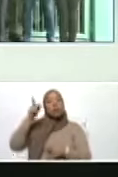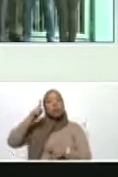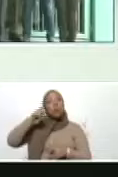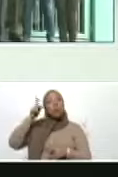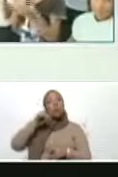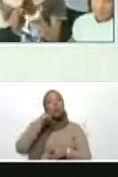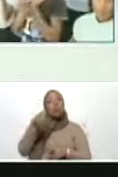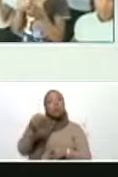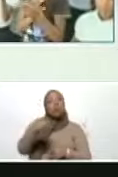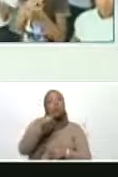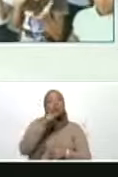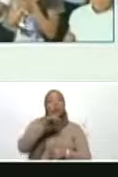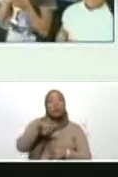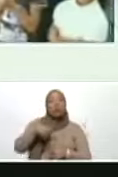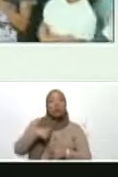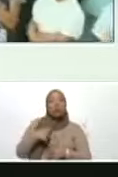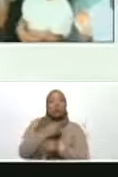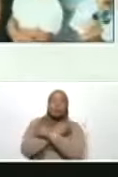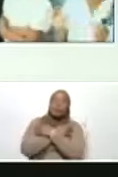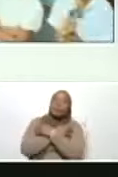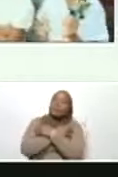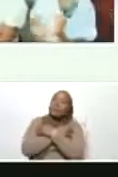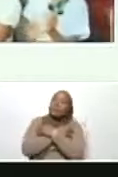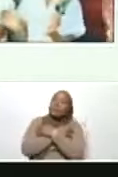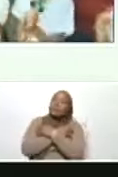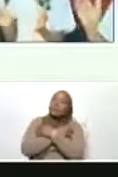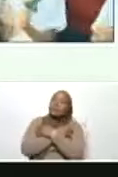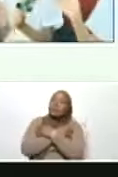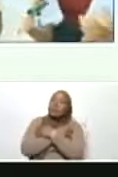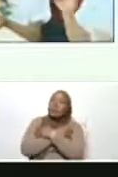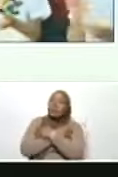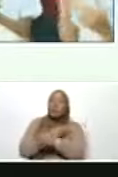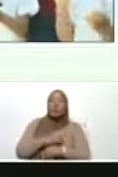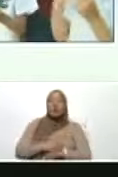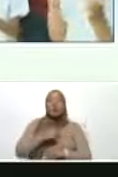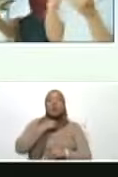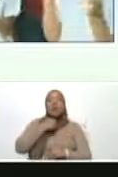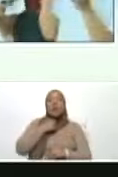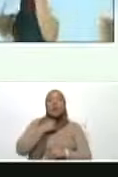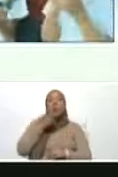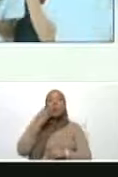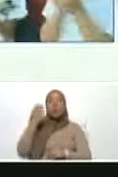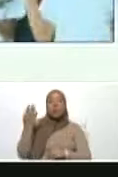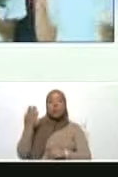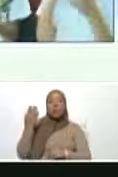Marta. Los felicito. Esa toma me gusta.